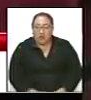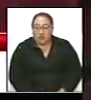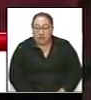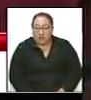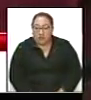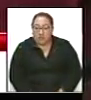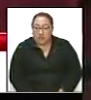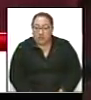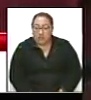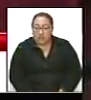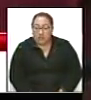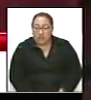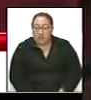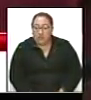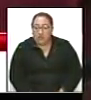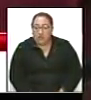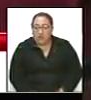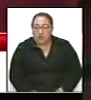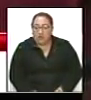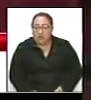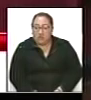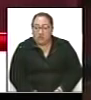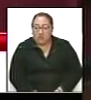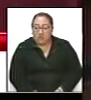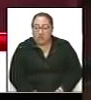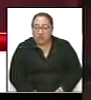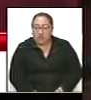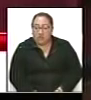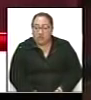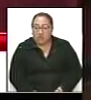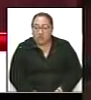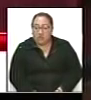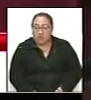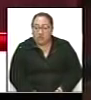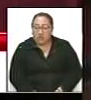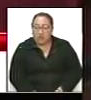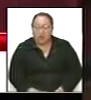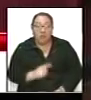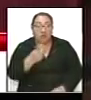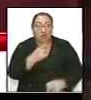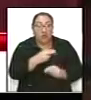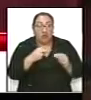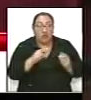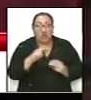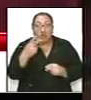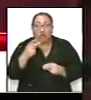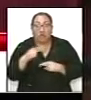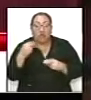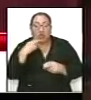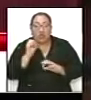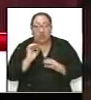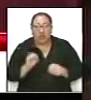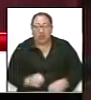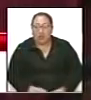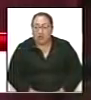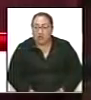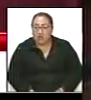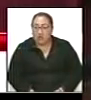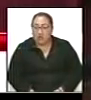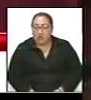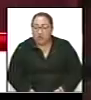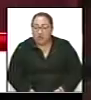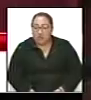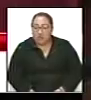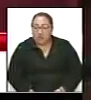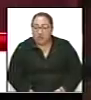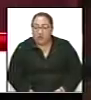Y en la sentencia de primera instancia y en la de segunda instancia no dice una palabra. Nada. Y entonces ahora